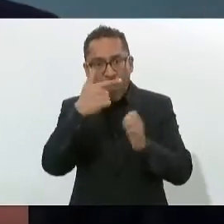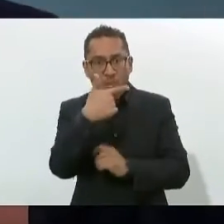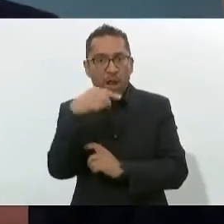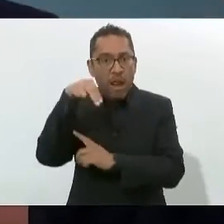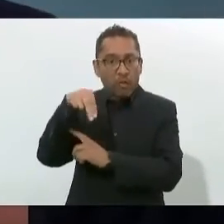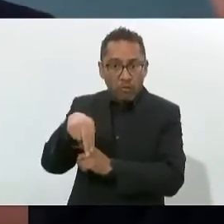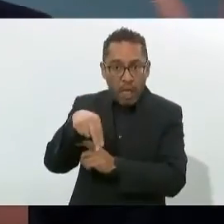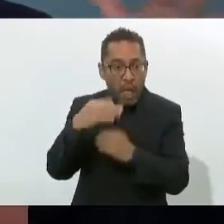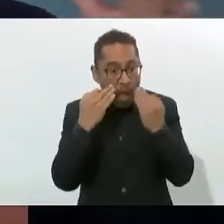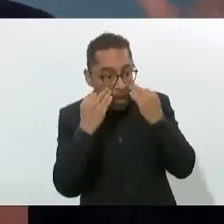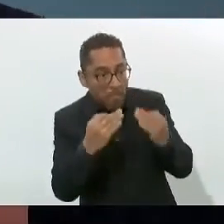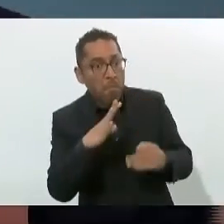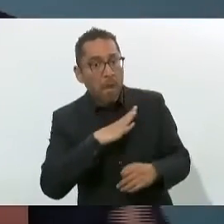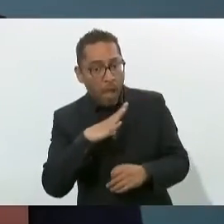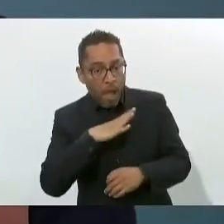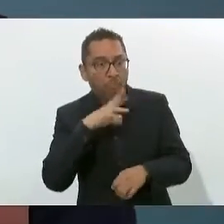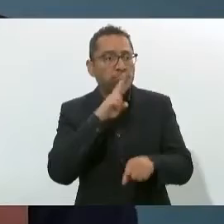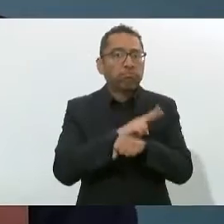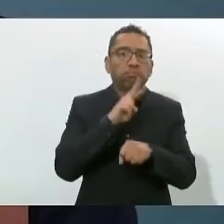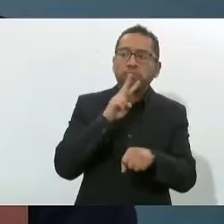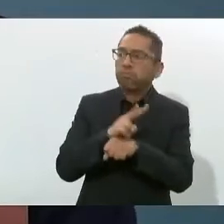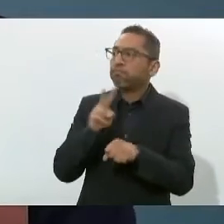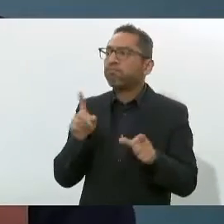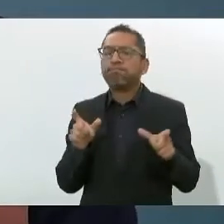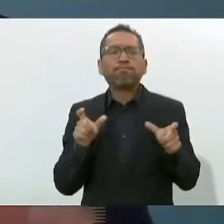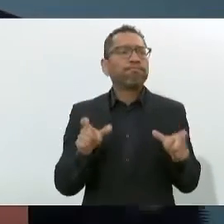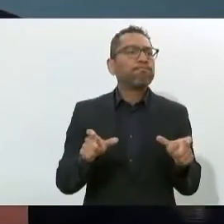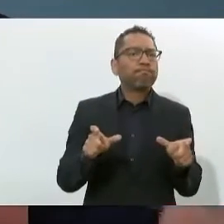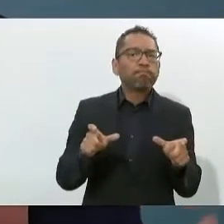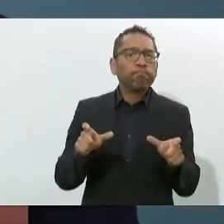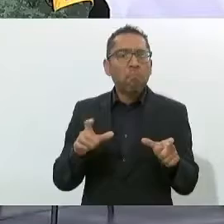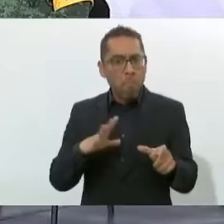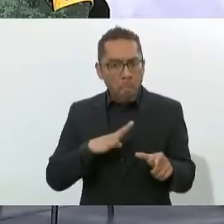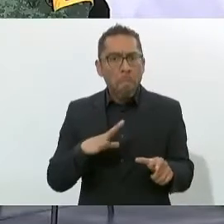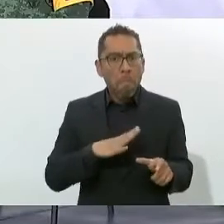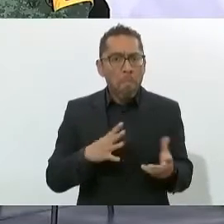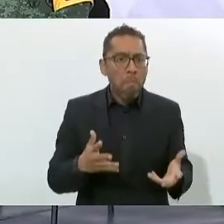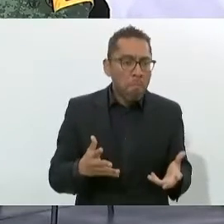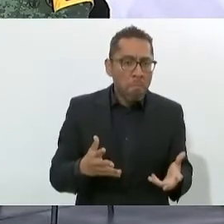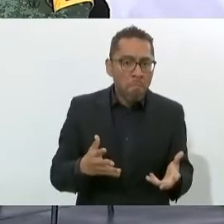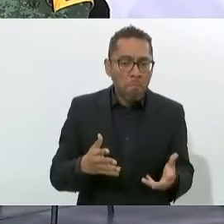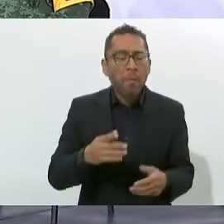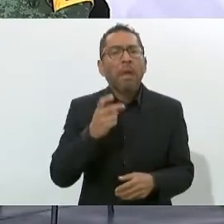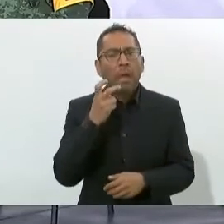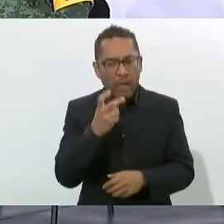presencia, hay vigilancia y eso es